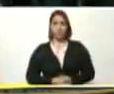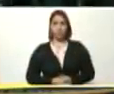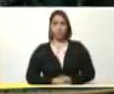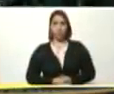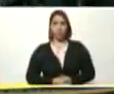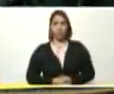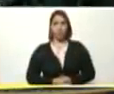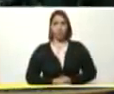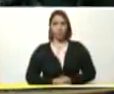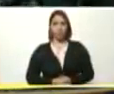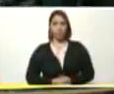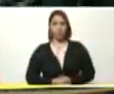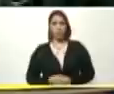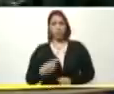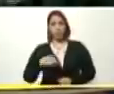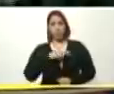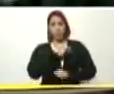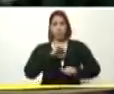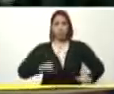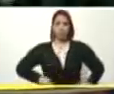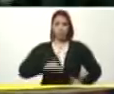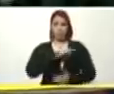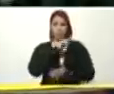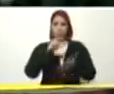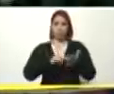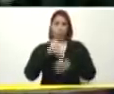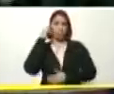a nuestra Fuerza Armada Nacional Bolivariana.